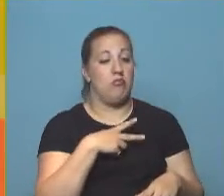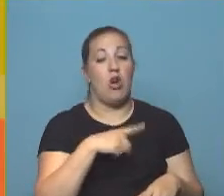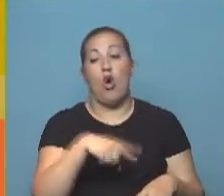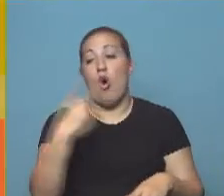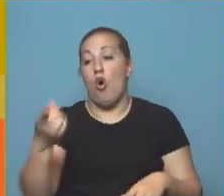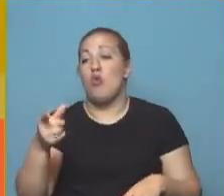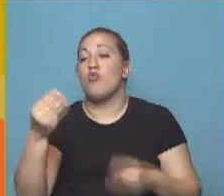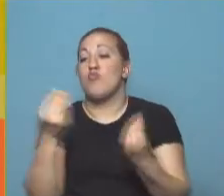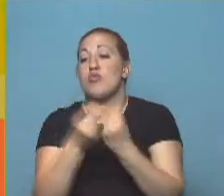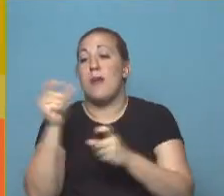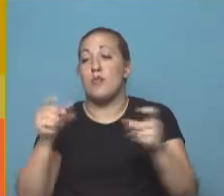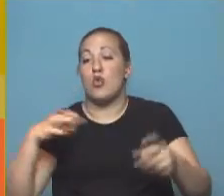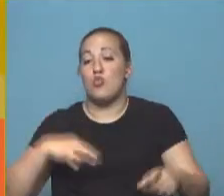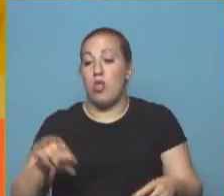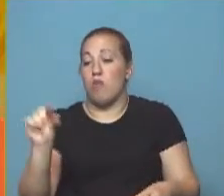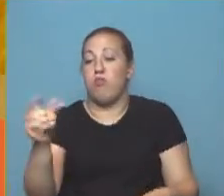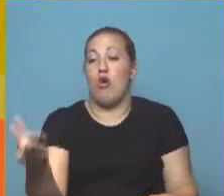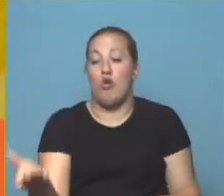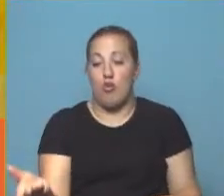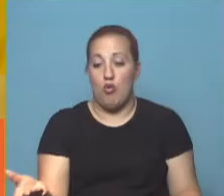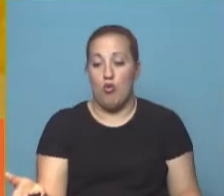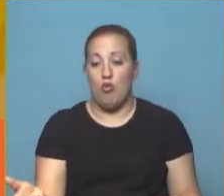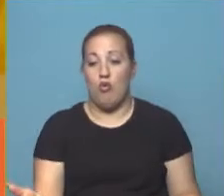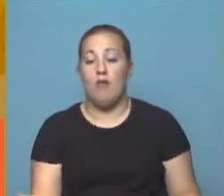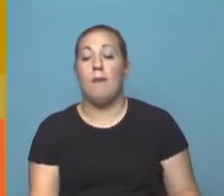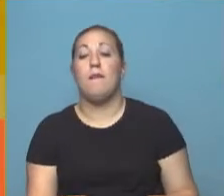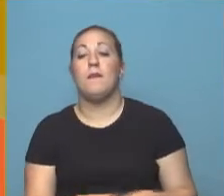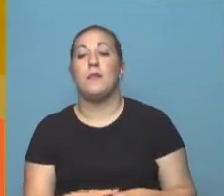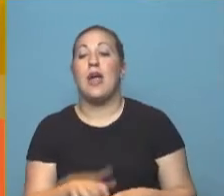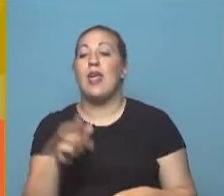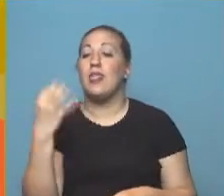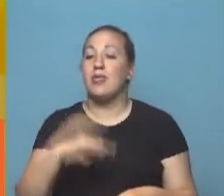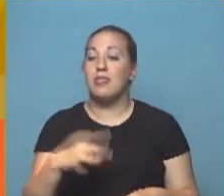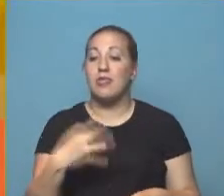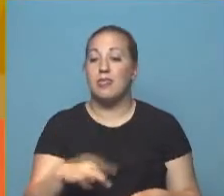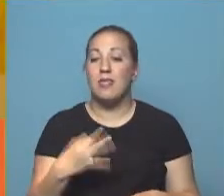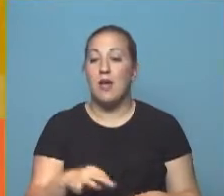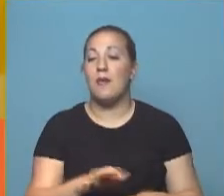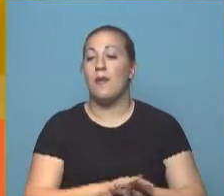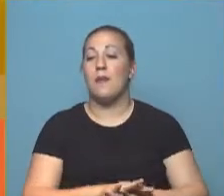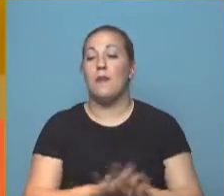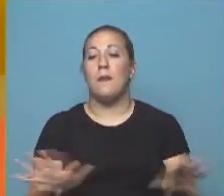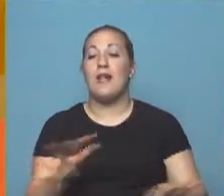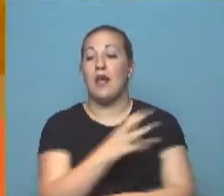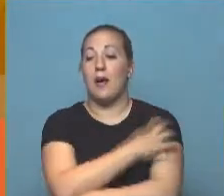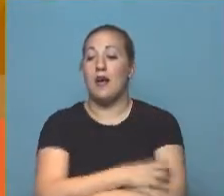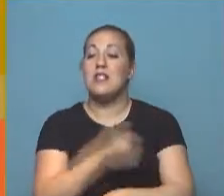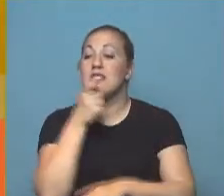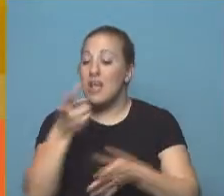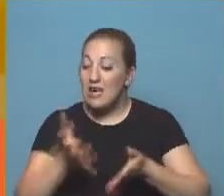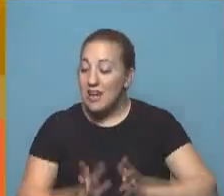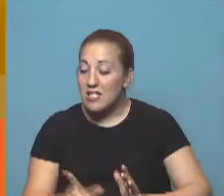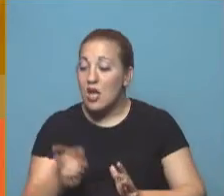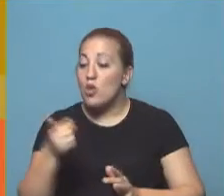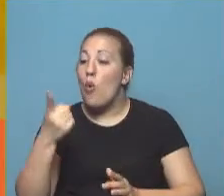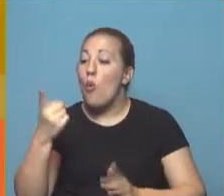pero ¿cómo? Distinto a lo que dice él. Ahí está ya el tema, terminamos con esto. Para cerrar la cuestión, acá lo que hay que hacer es quebrar con el espiral determinante de la pobreza, que si vos naciste en un hogar pobre, terminás